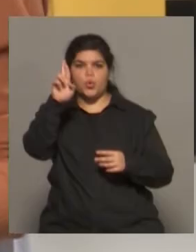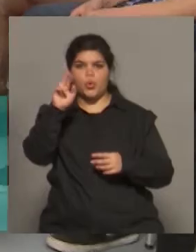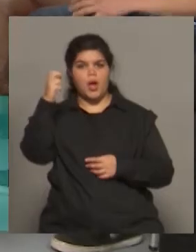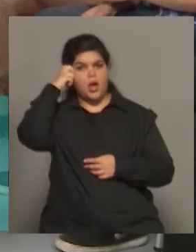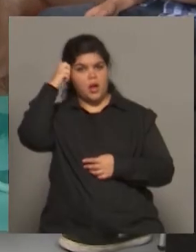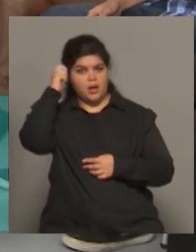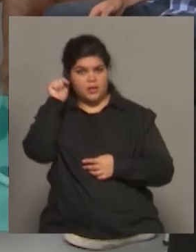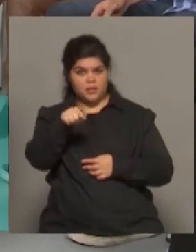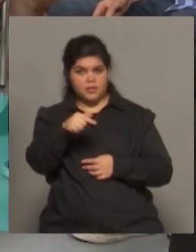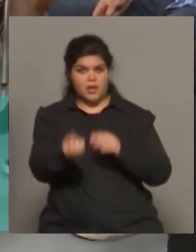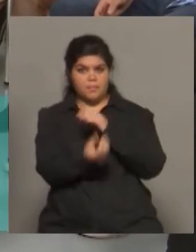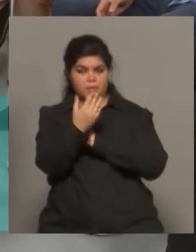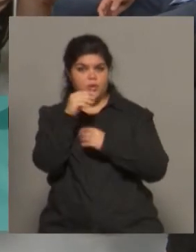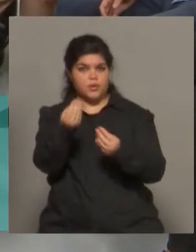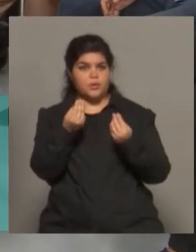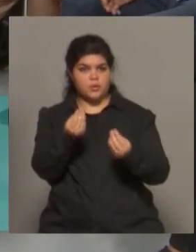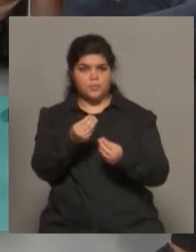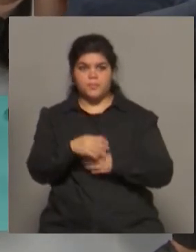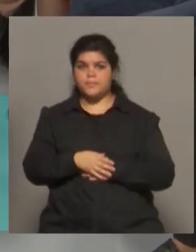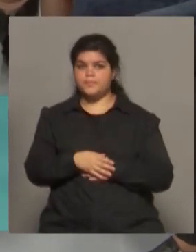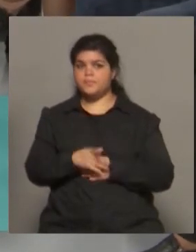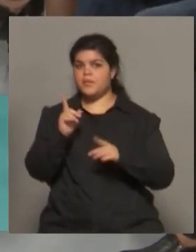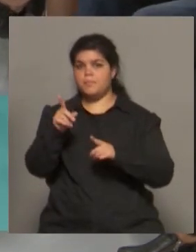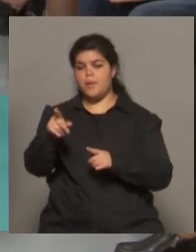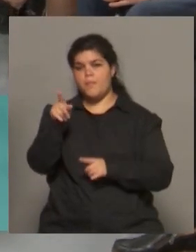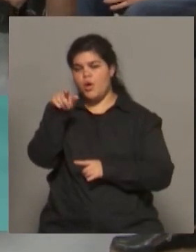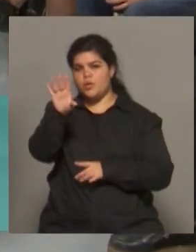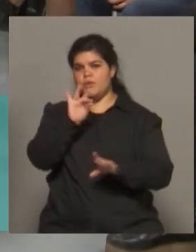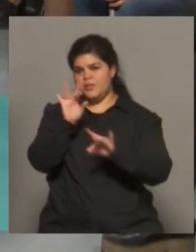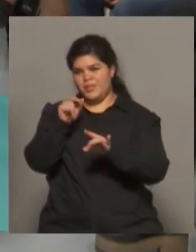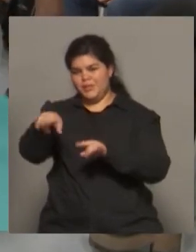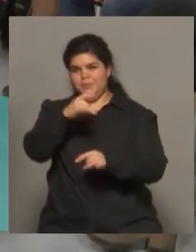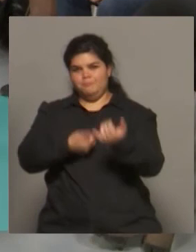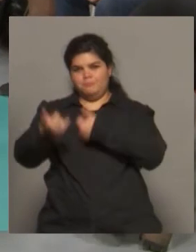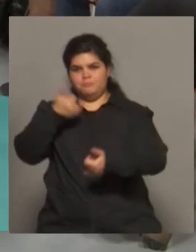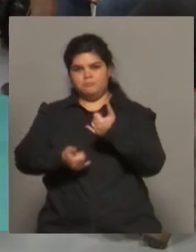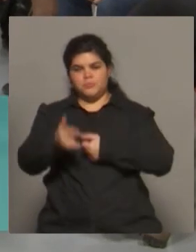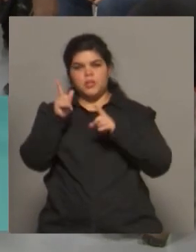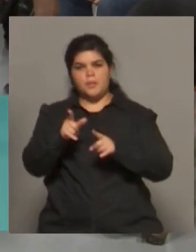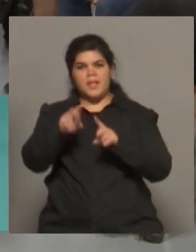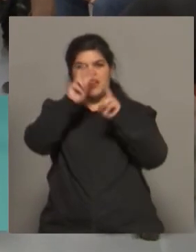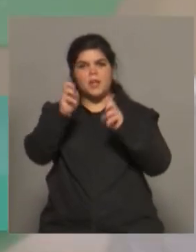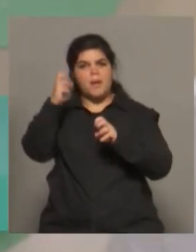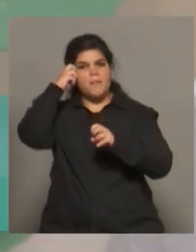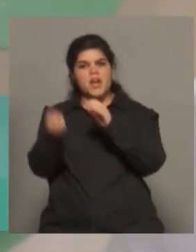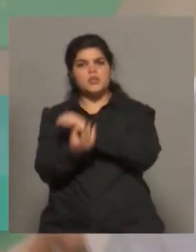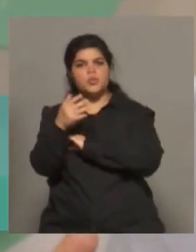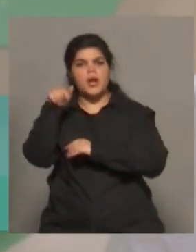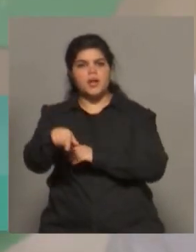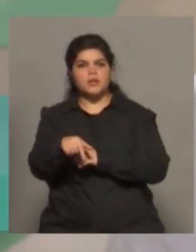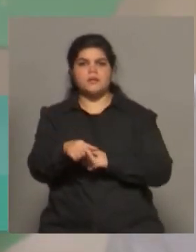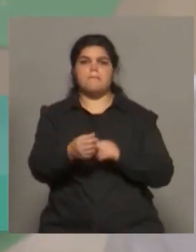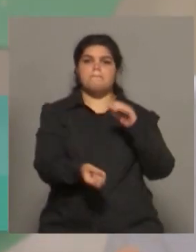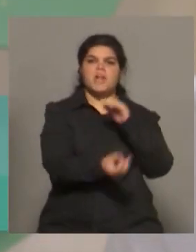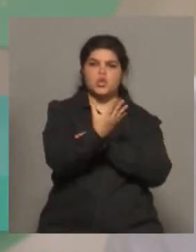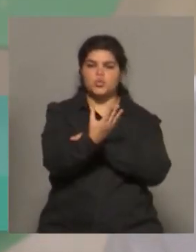tener? Retomando un poco Sí, lo sí. que decían los compañeros recién y también atendiendo el tema del Parlasur, creo que cuando hablamos de Mercosur, de Parlasur,